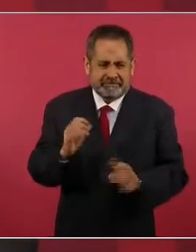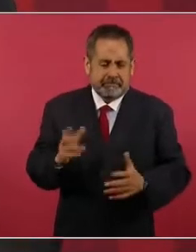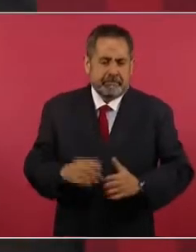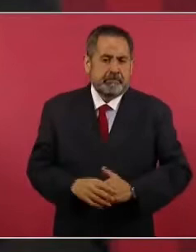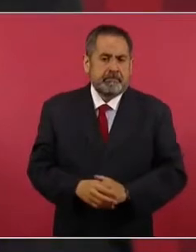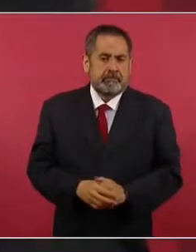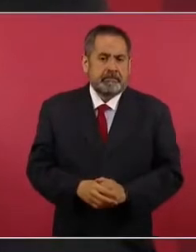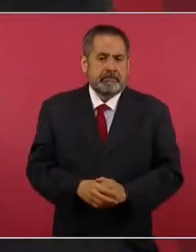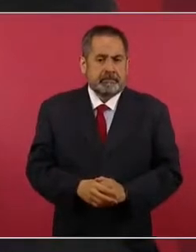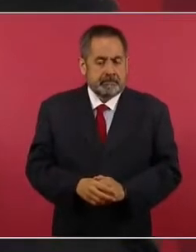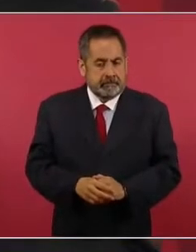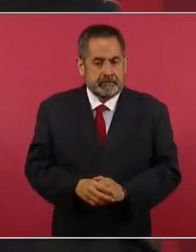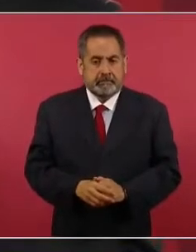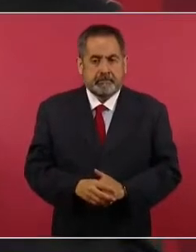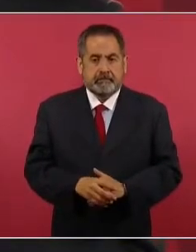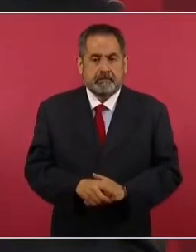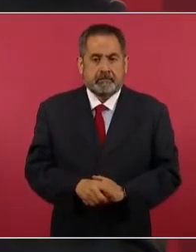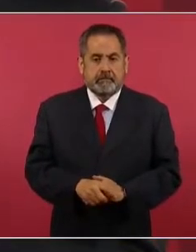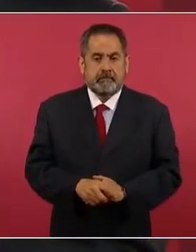porque